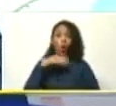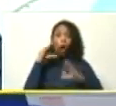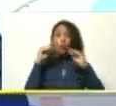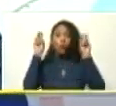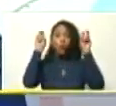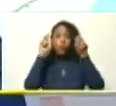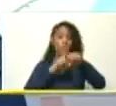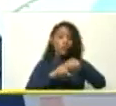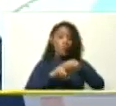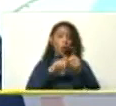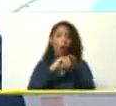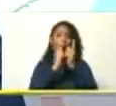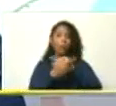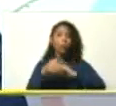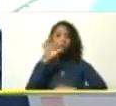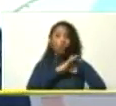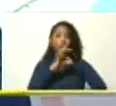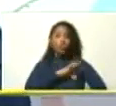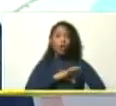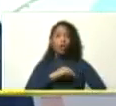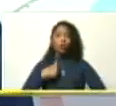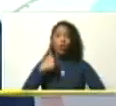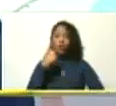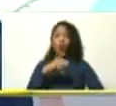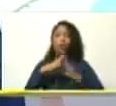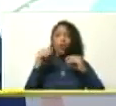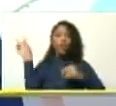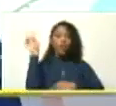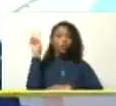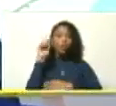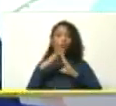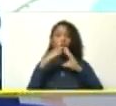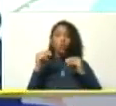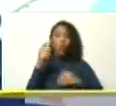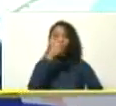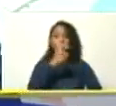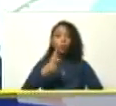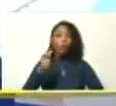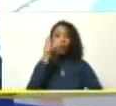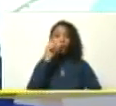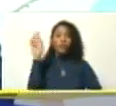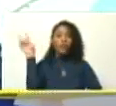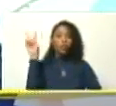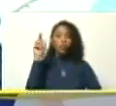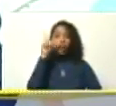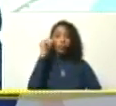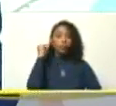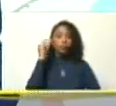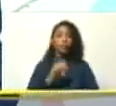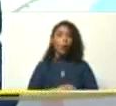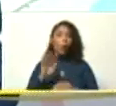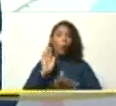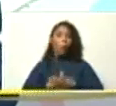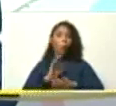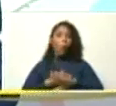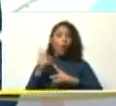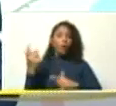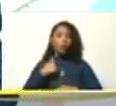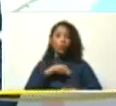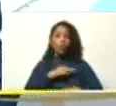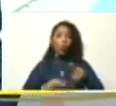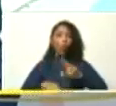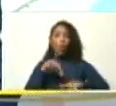época de transición al socialismo, se lo digo a todos los venezolanos, a todas las venezolanas, a todos. Porque lo que estamos